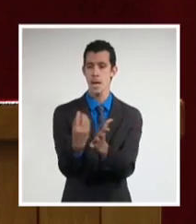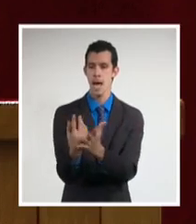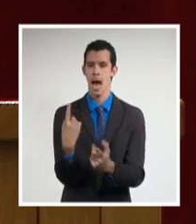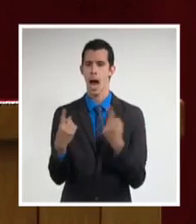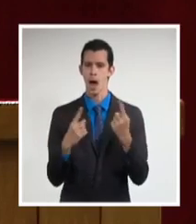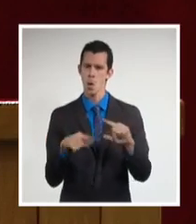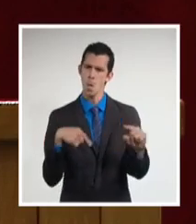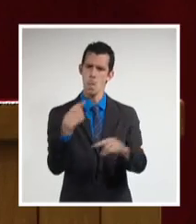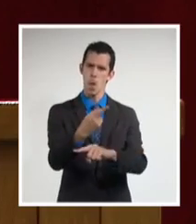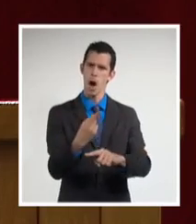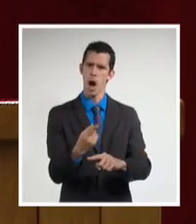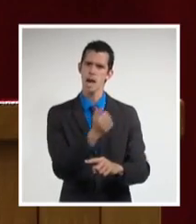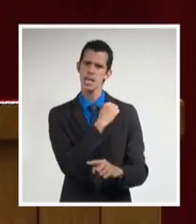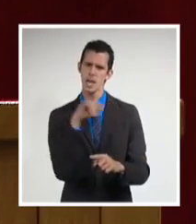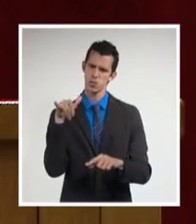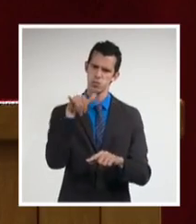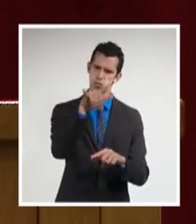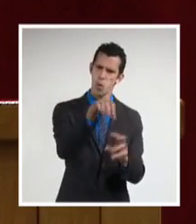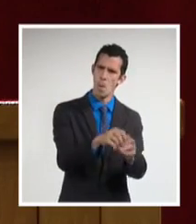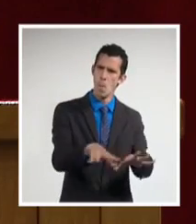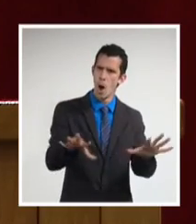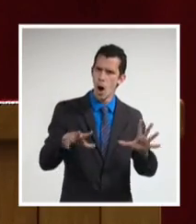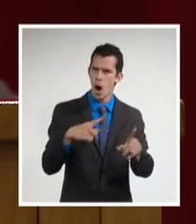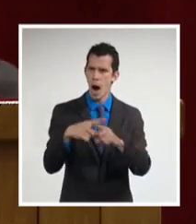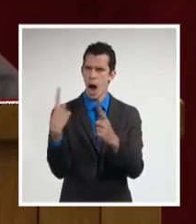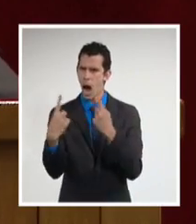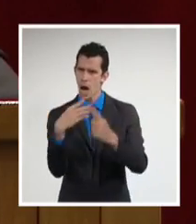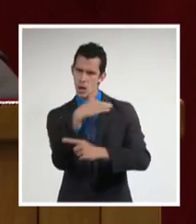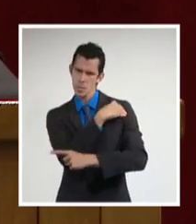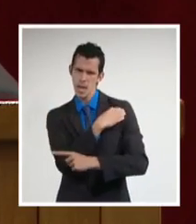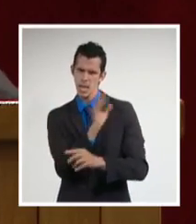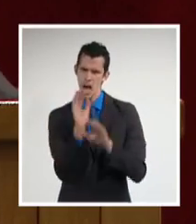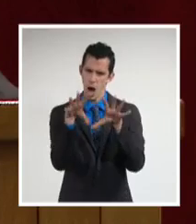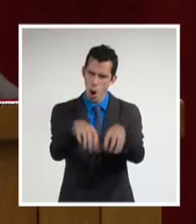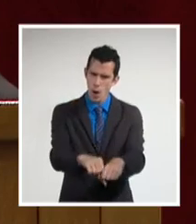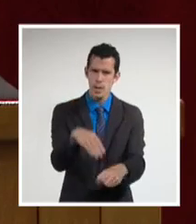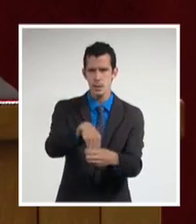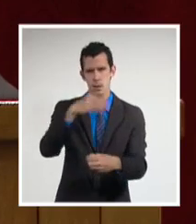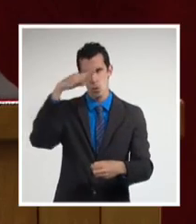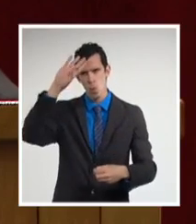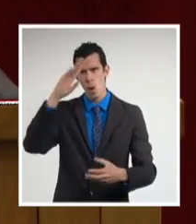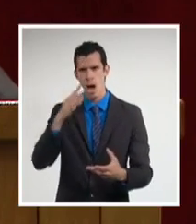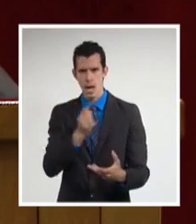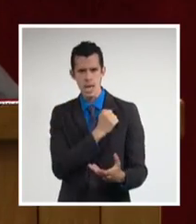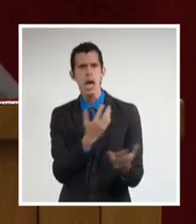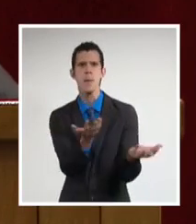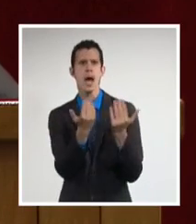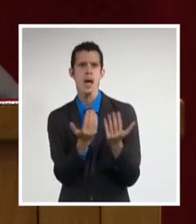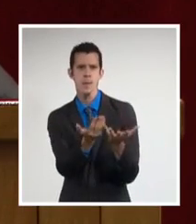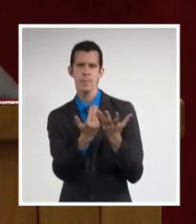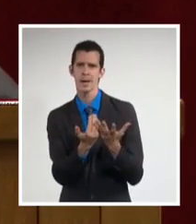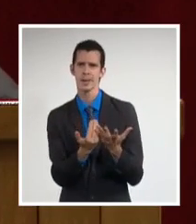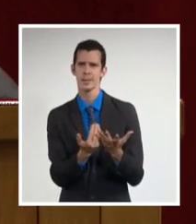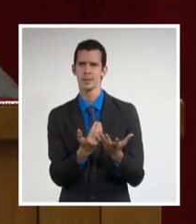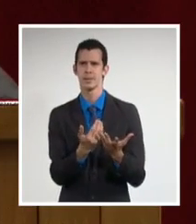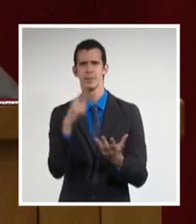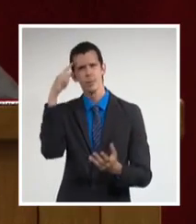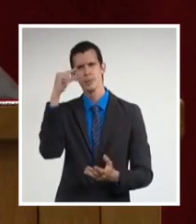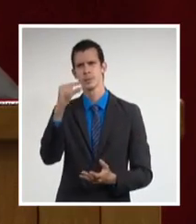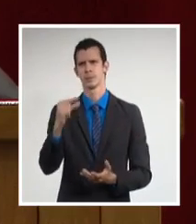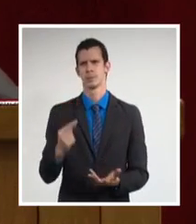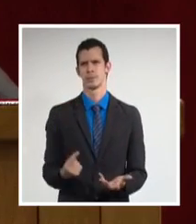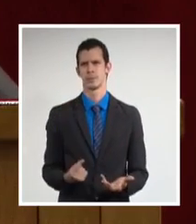militar. Todas estas batallas transcurren en los medios tradicionales de comunicación, pero alcanzan su momento